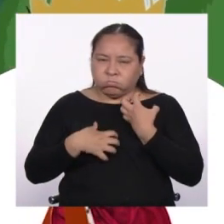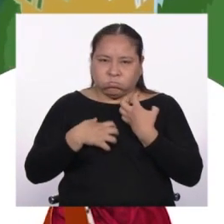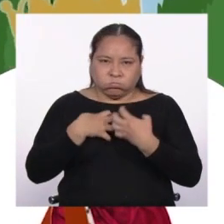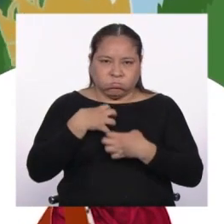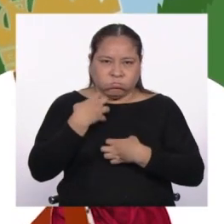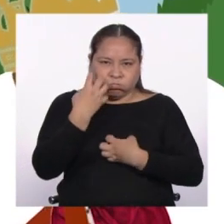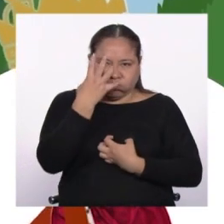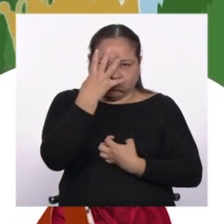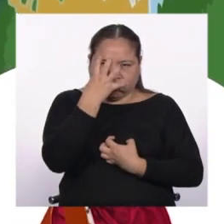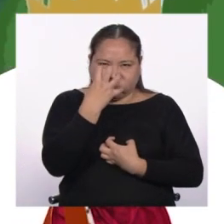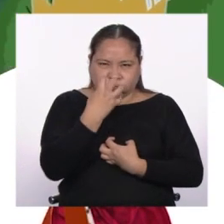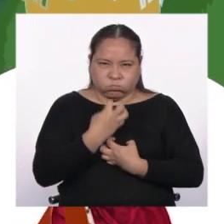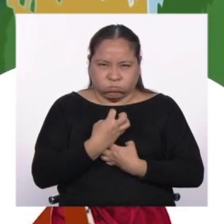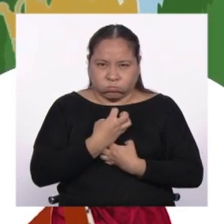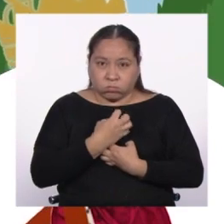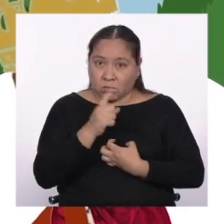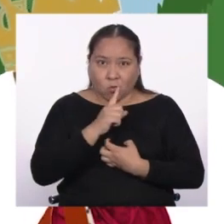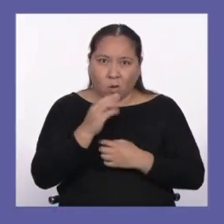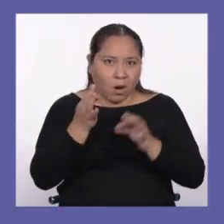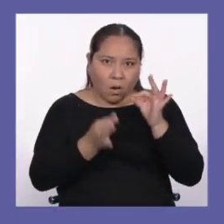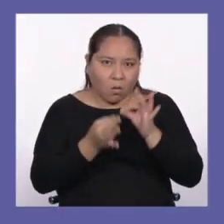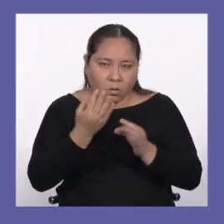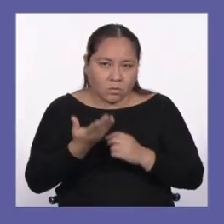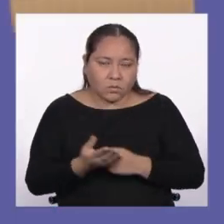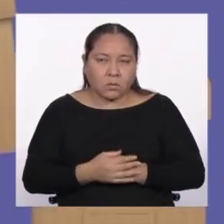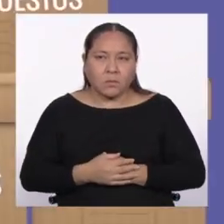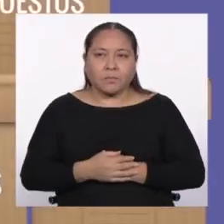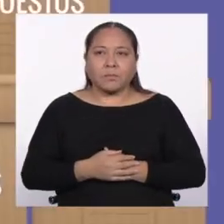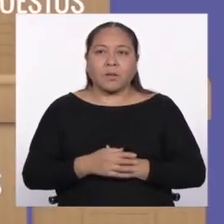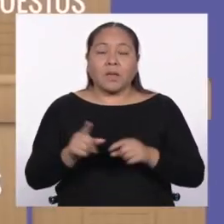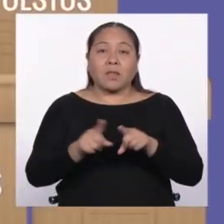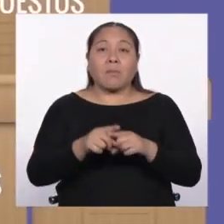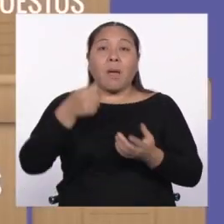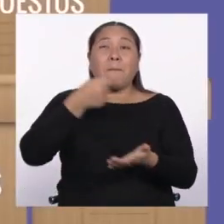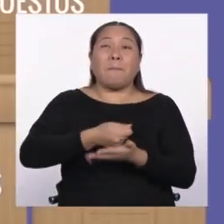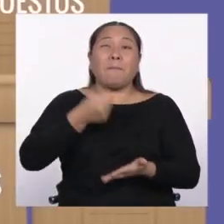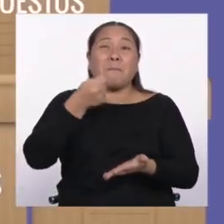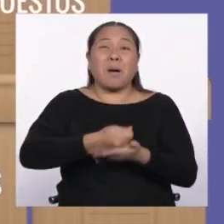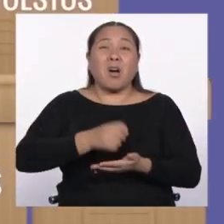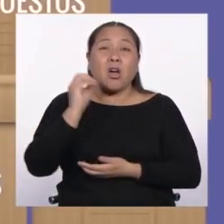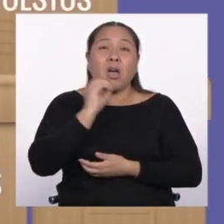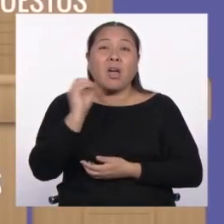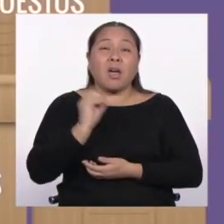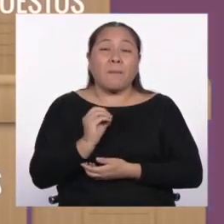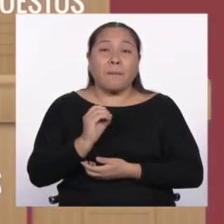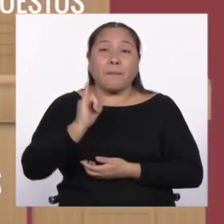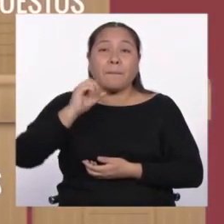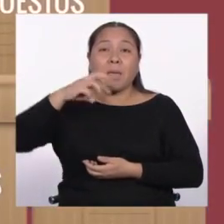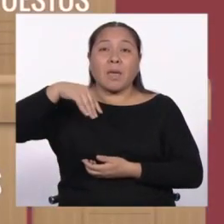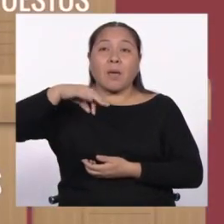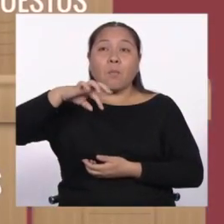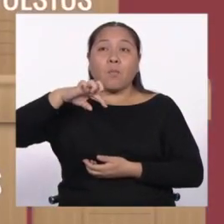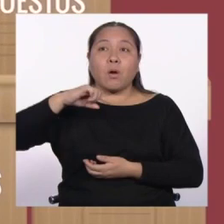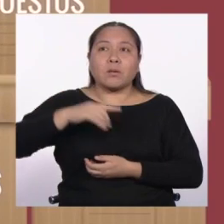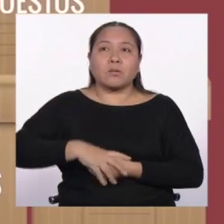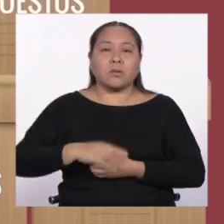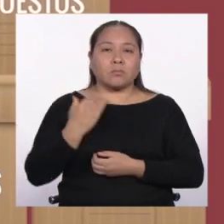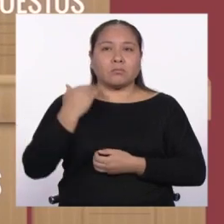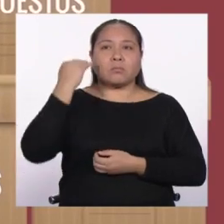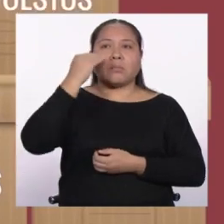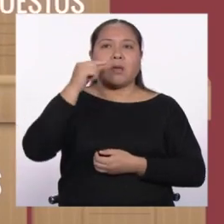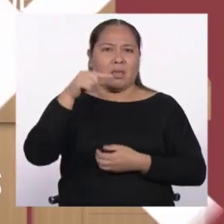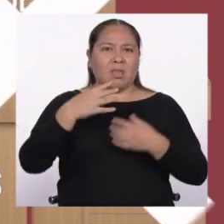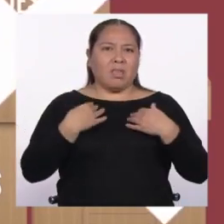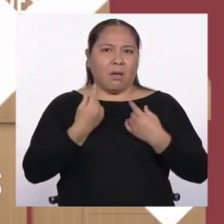muy molestos. Qué injusto, ¿verdad? Además, el pago de impuestos era otro problema, porque los privilegiados, encima de